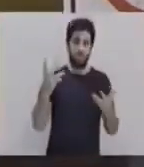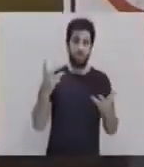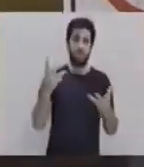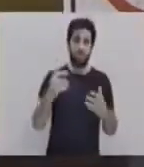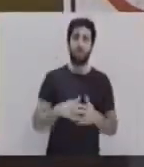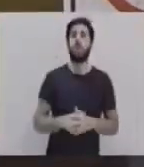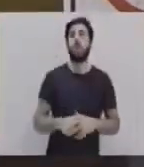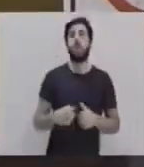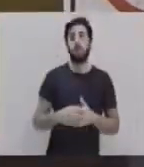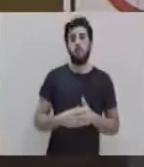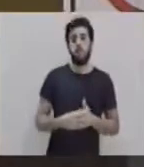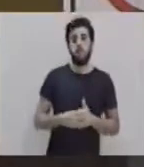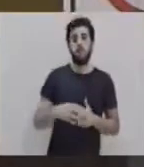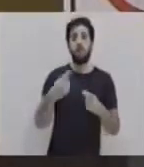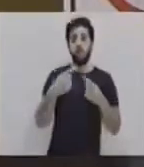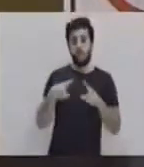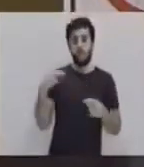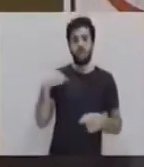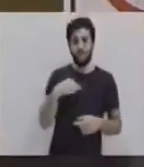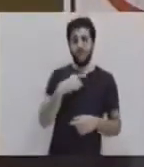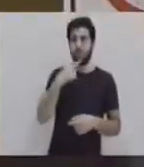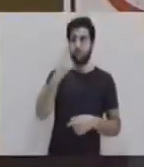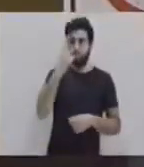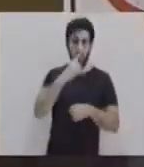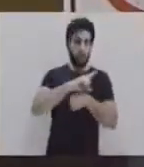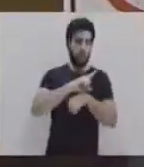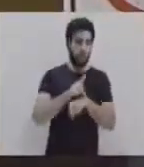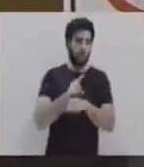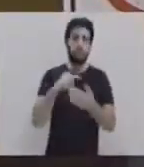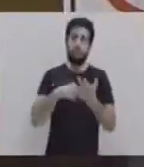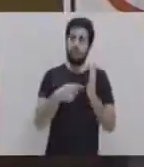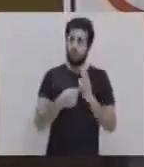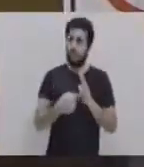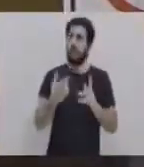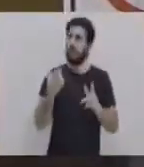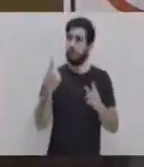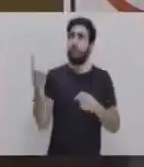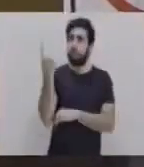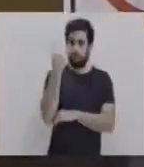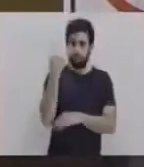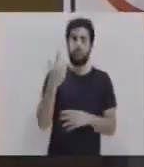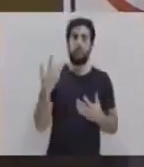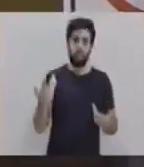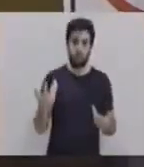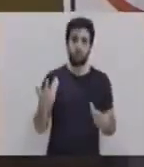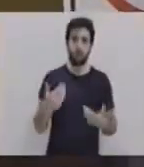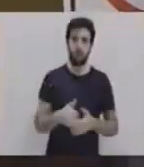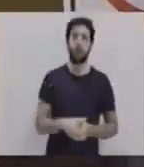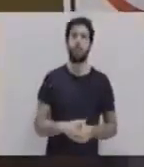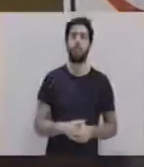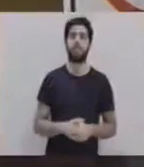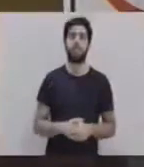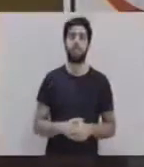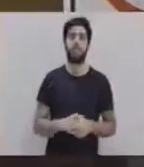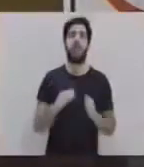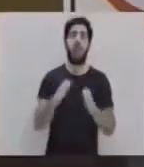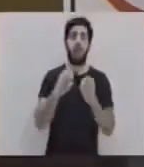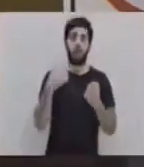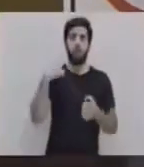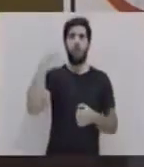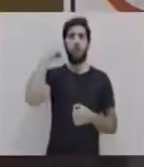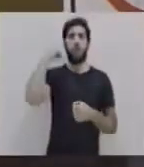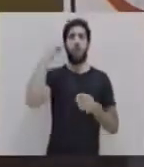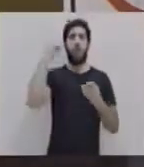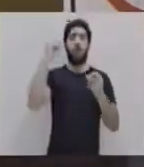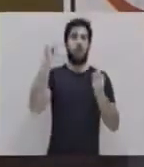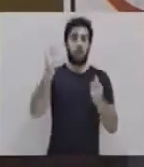Rápido. Muy rápido. Pero como lo dijimos anteriormente, un segundo es la diferencia, ¿sí? 3/3 partes de segundo que me llevo